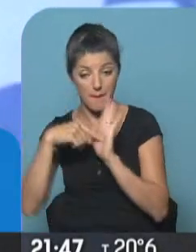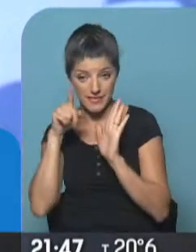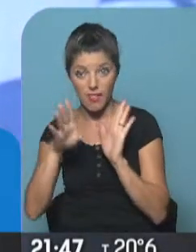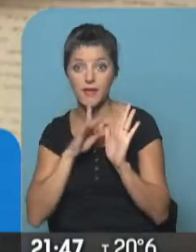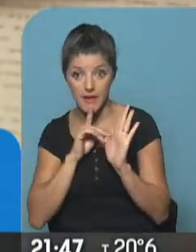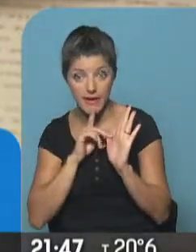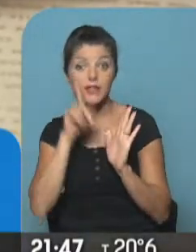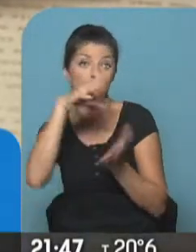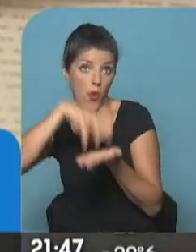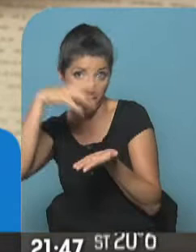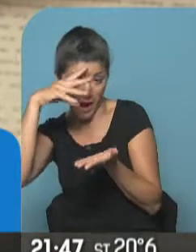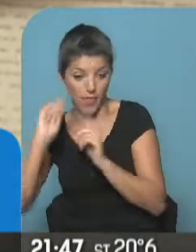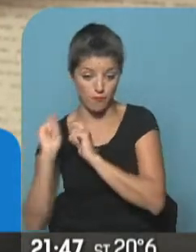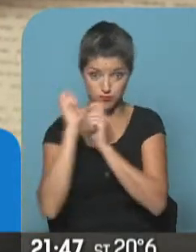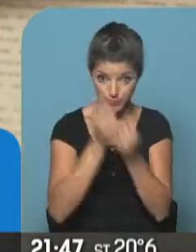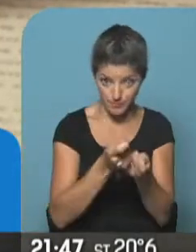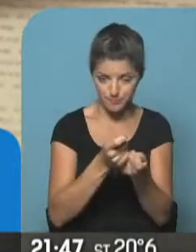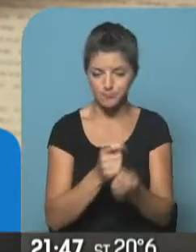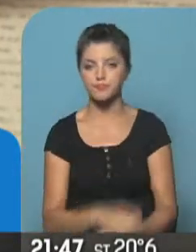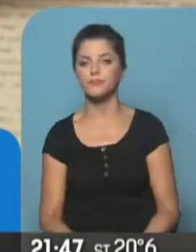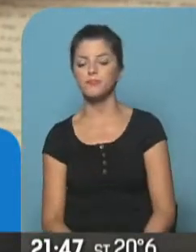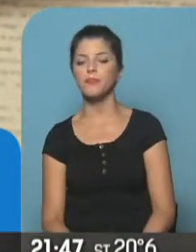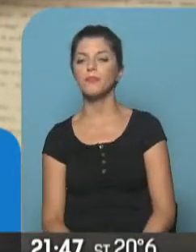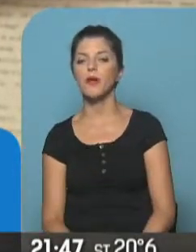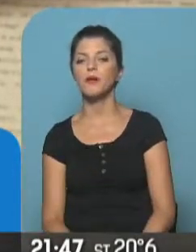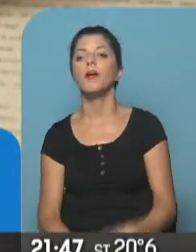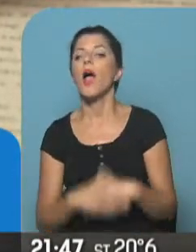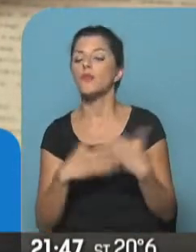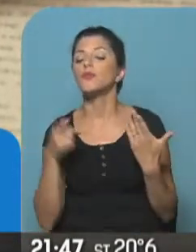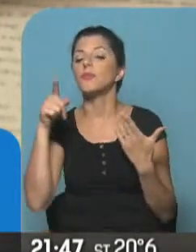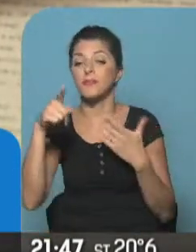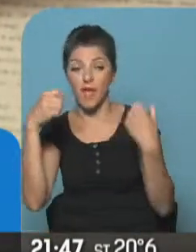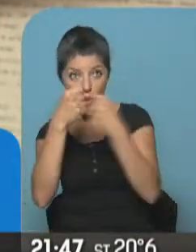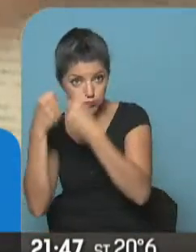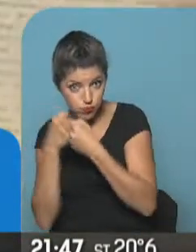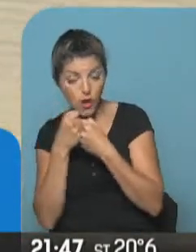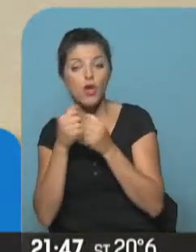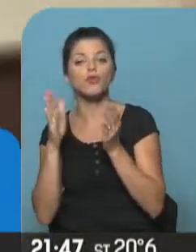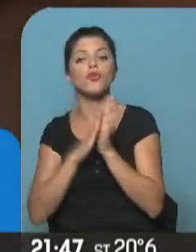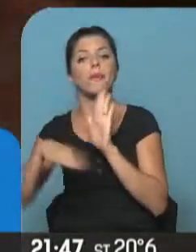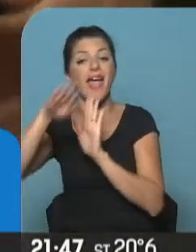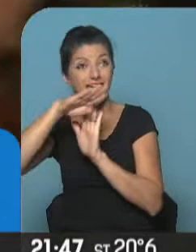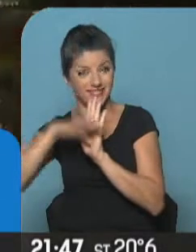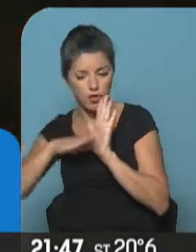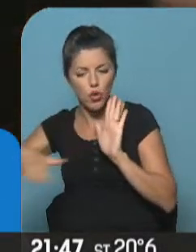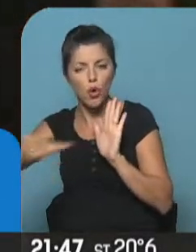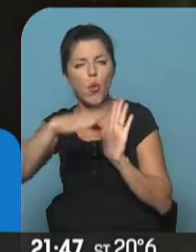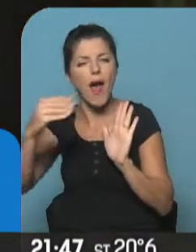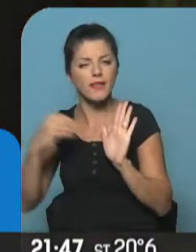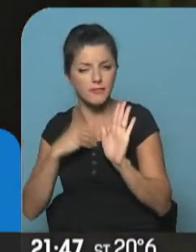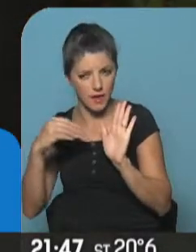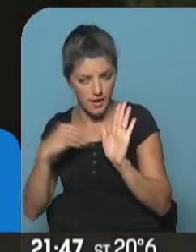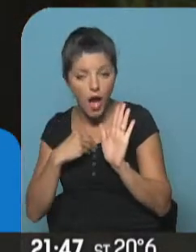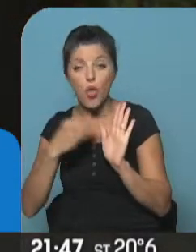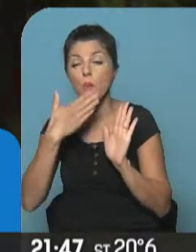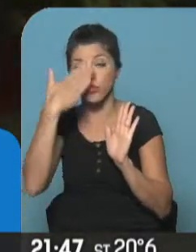embajada. Trump rompió con su determinación el consenso internacional sobre el estatus de la ciudad sagrada, tanto para